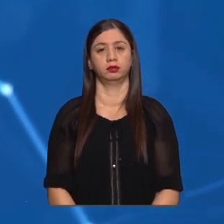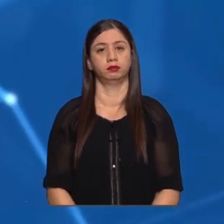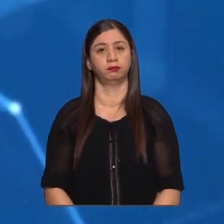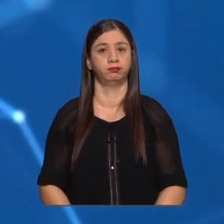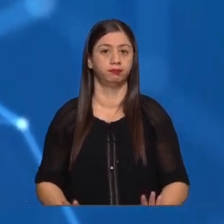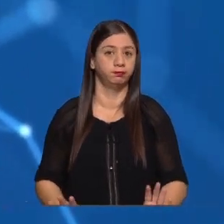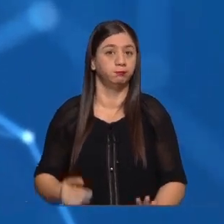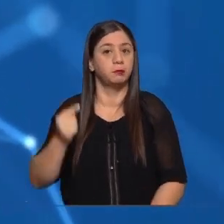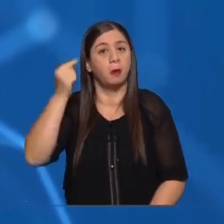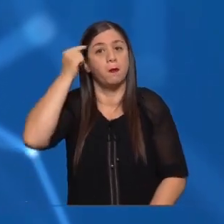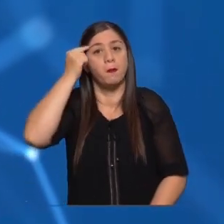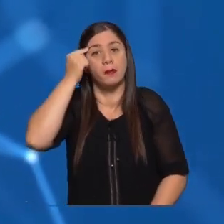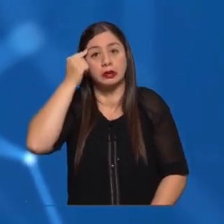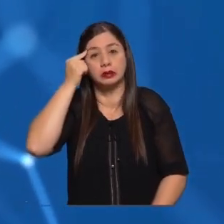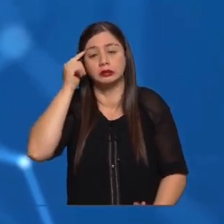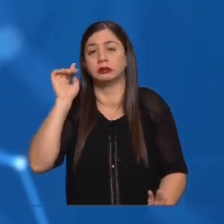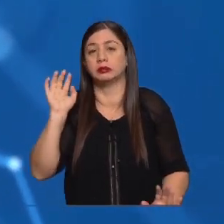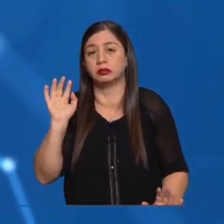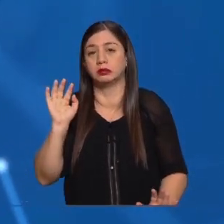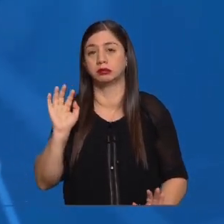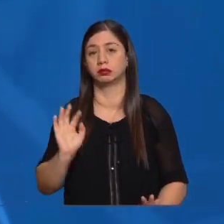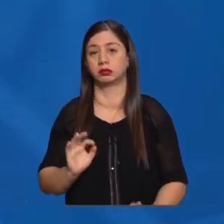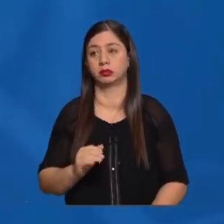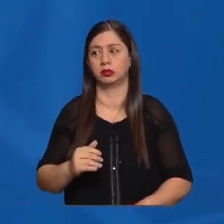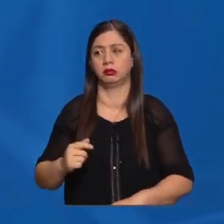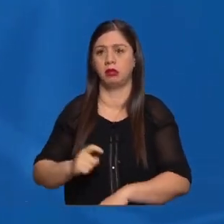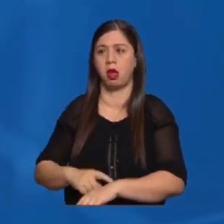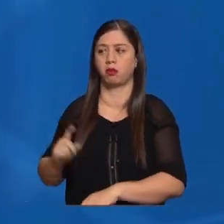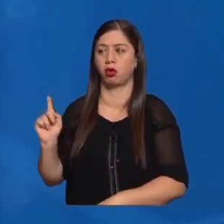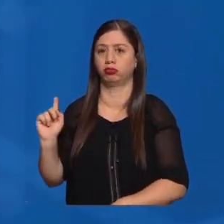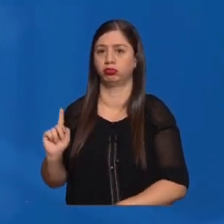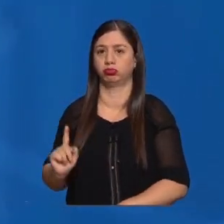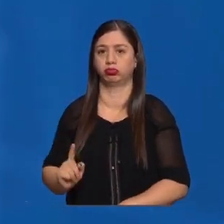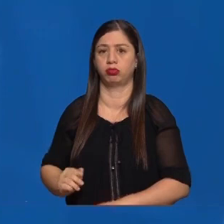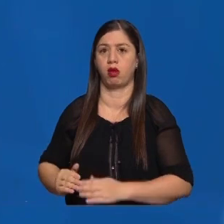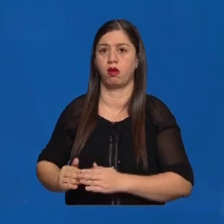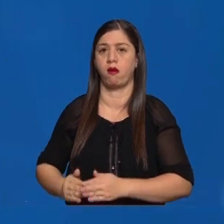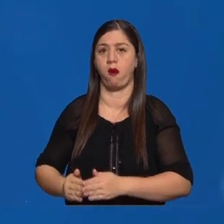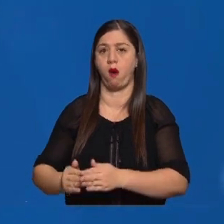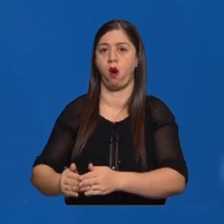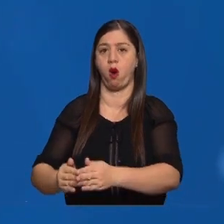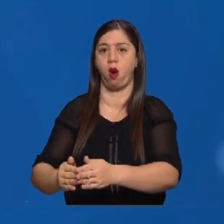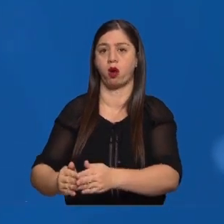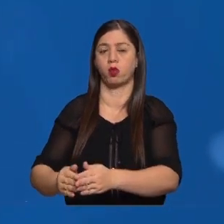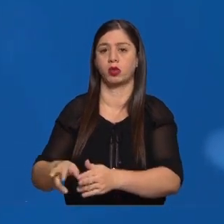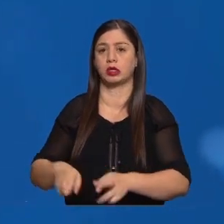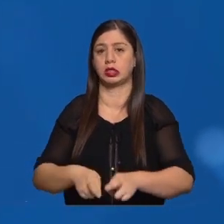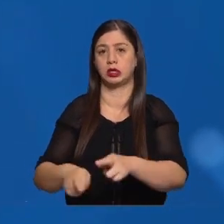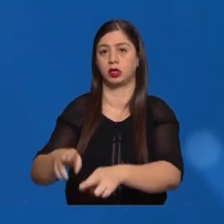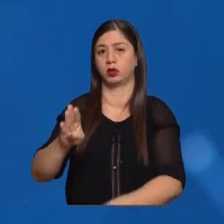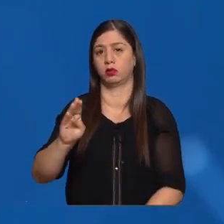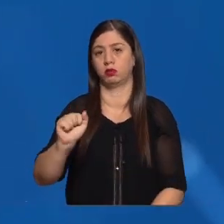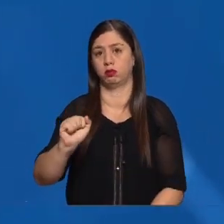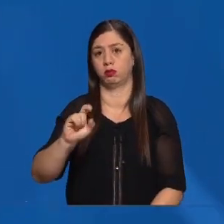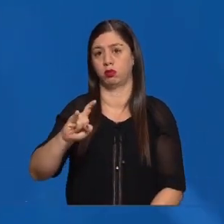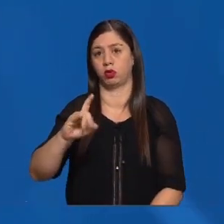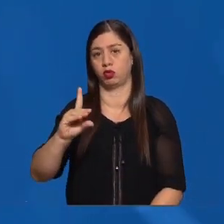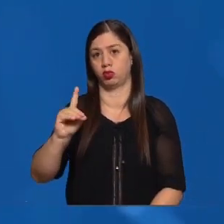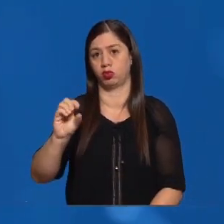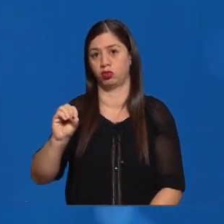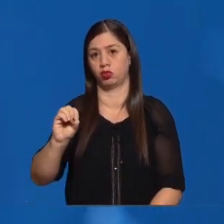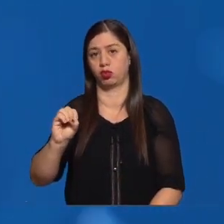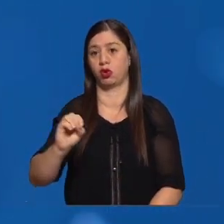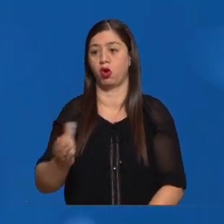Bueno, uno pensaría que después de pasar tanto tiempo navegando por las aguas del río Baudó, Carmen Alicia no se querría volver a